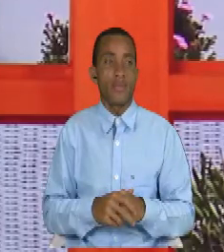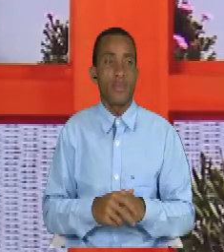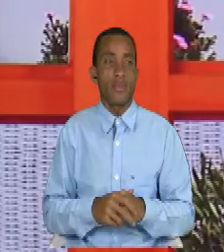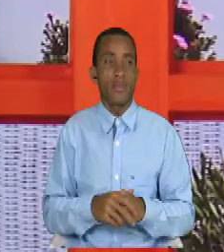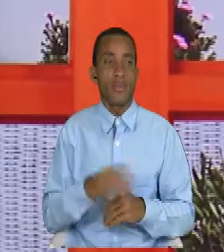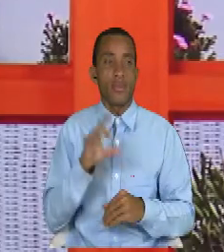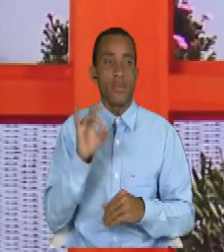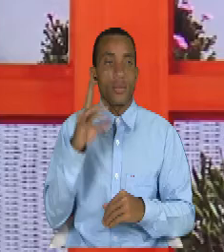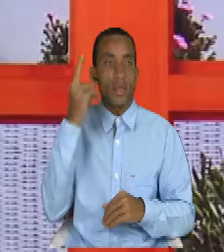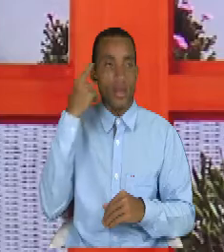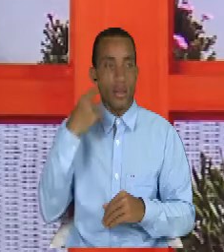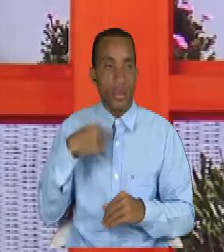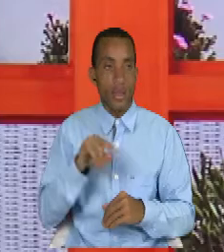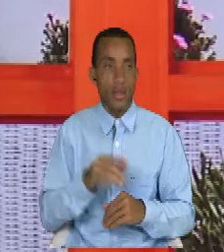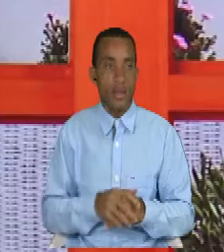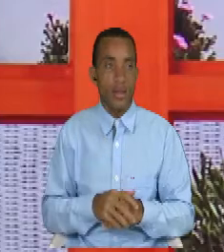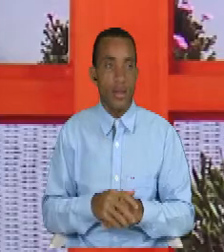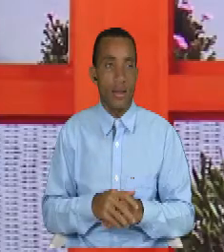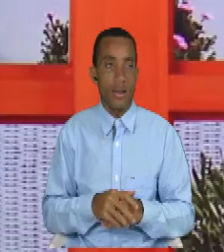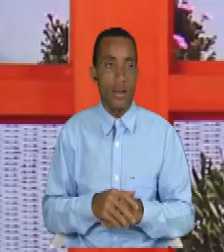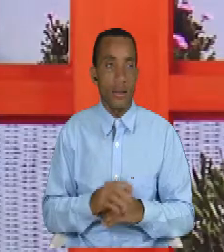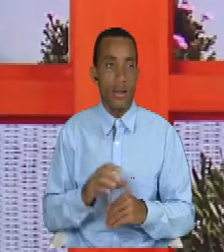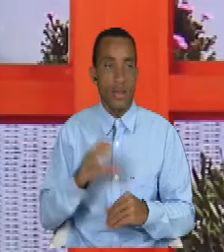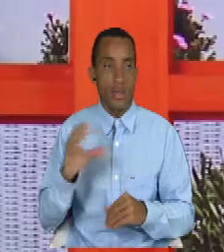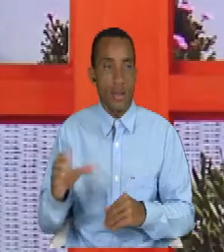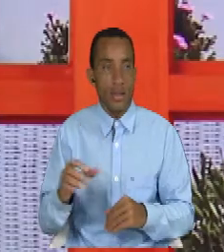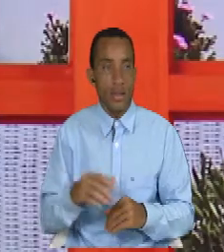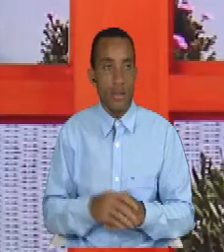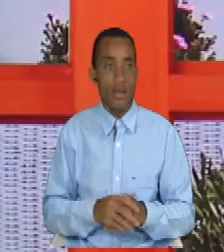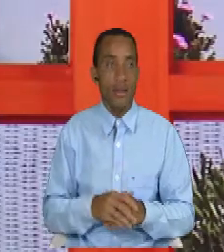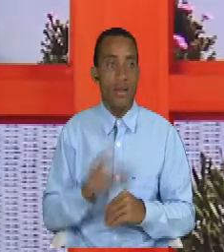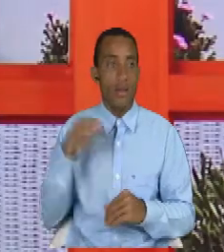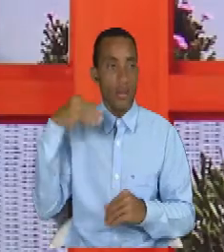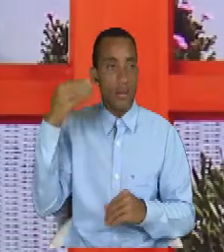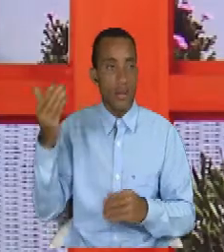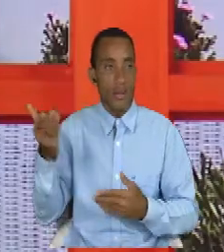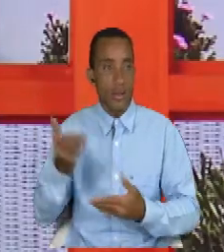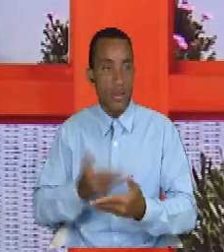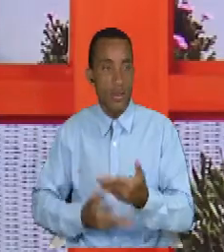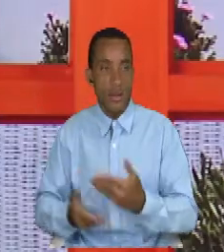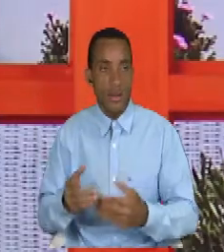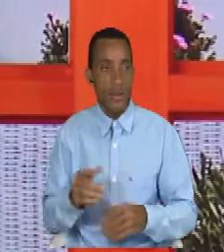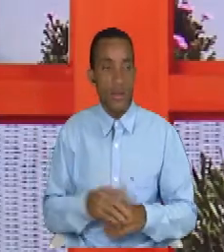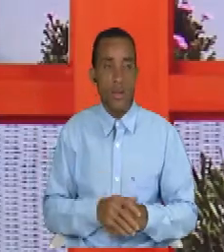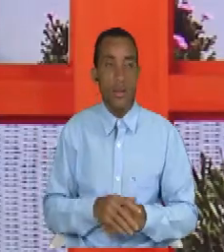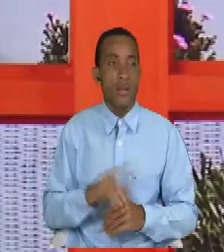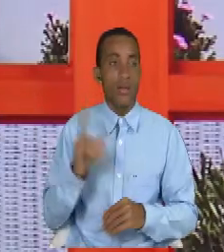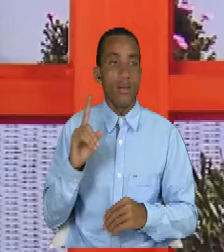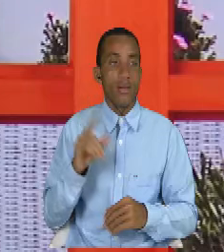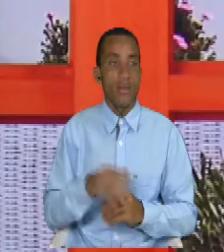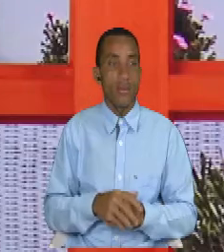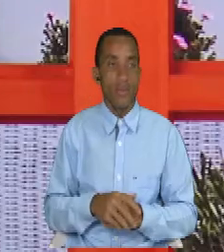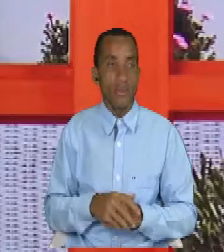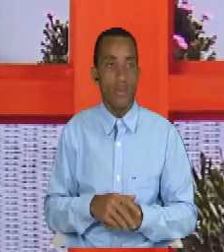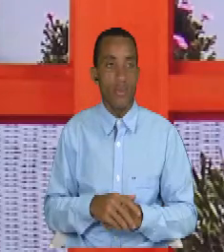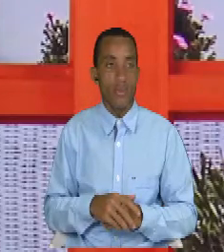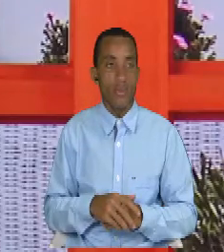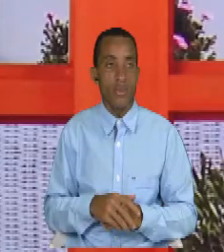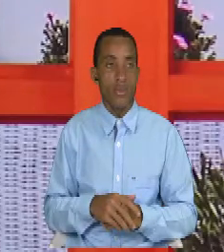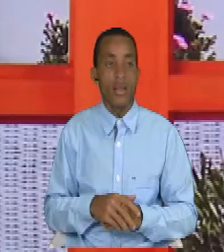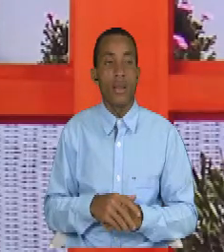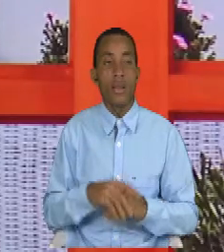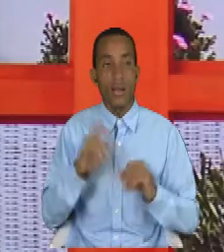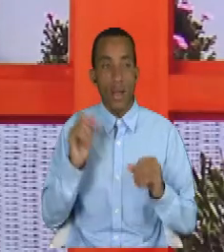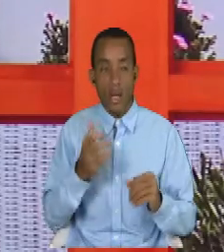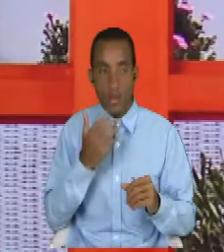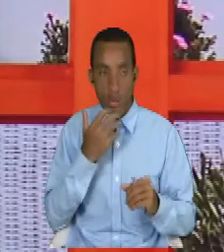15 días le entrega pero que le del carro algo así y después hace un traspaso pues eso no lo más recomendable lo más recomendable es que